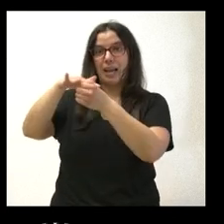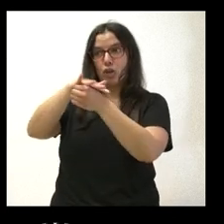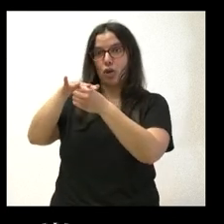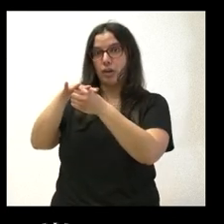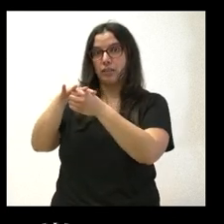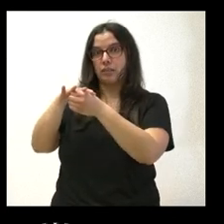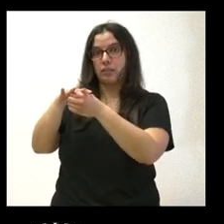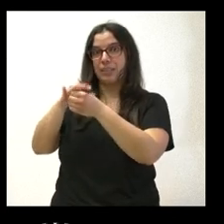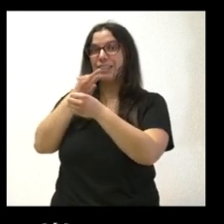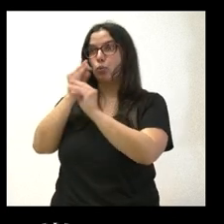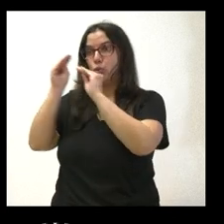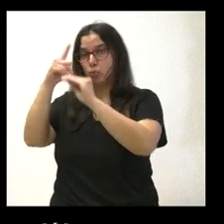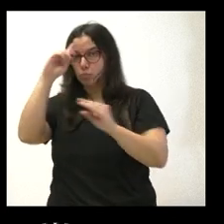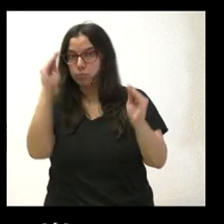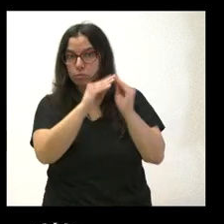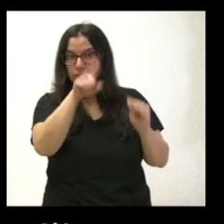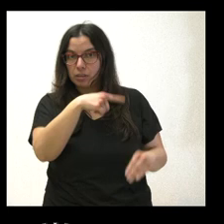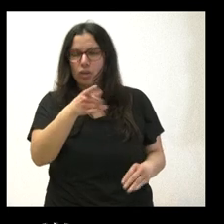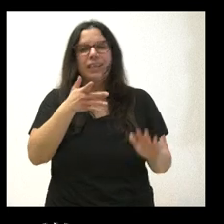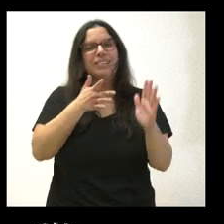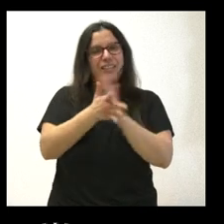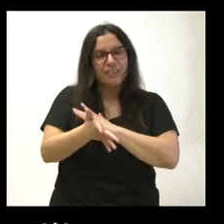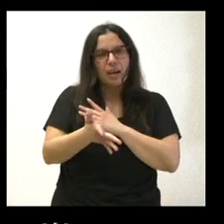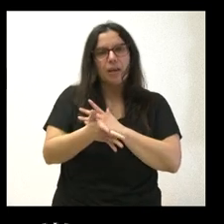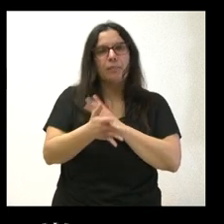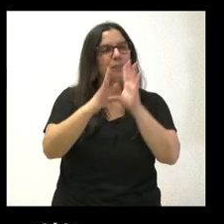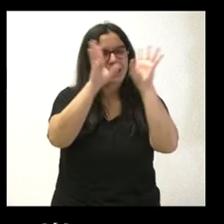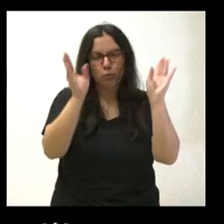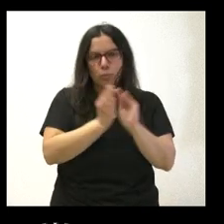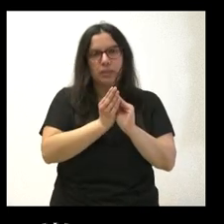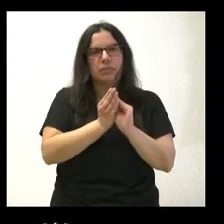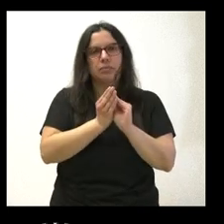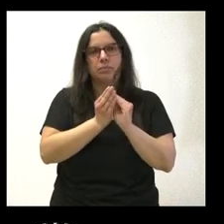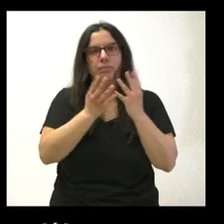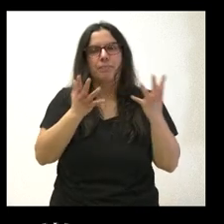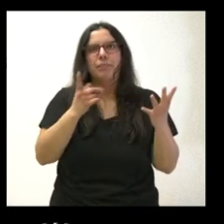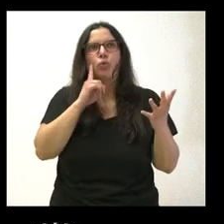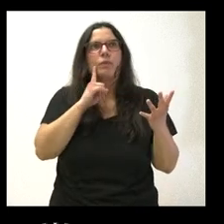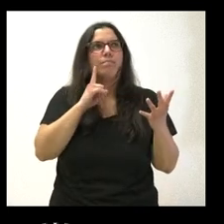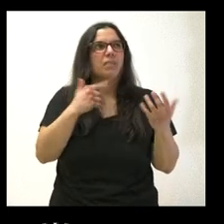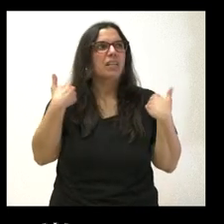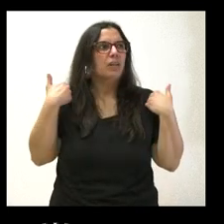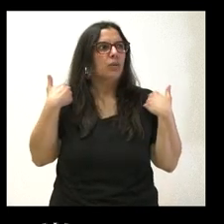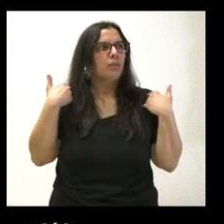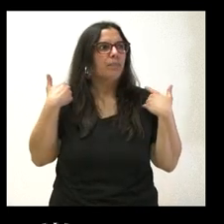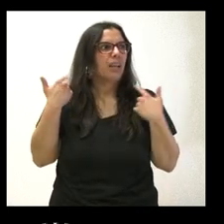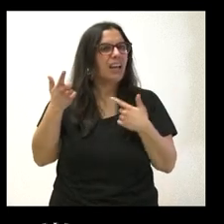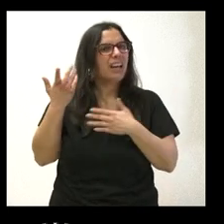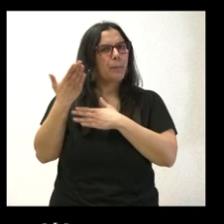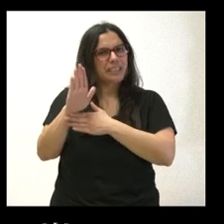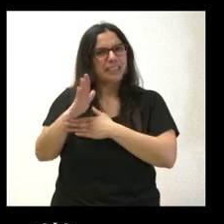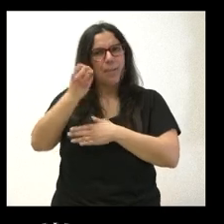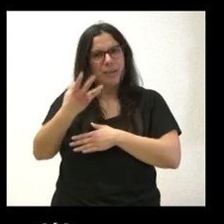dicho pregunta de otra manera está siendo un buen eh No sé cómo es el cargo exactamente representante de la